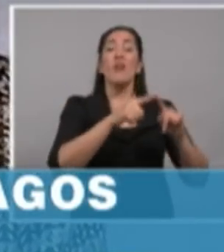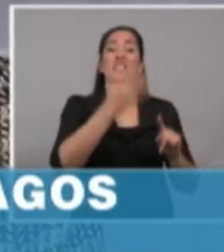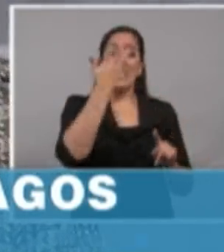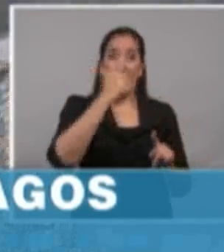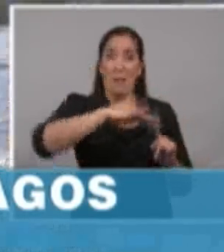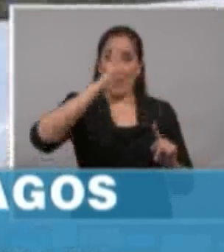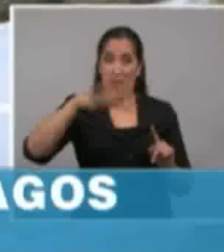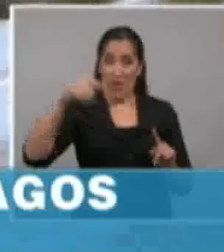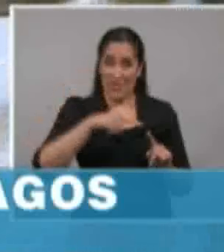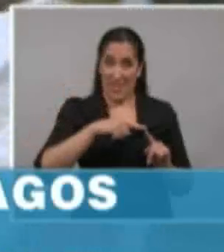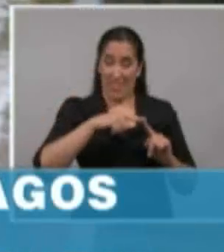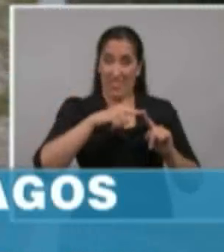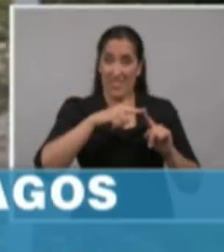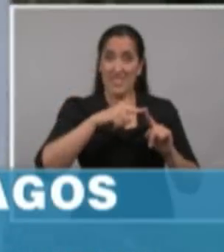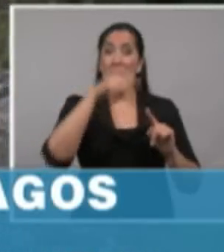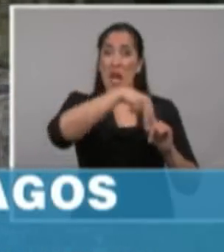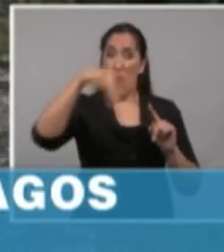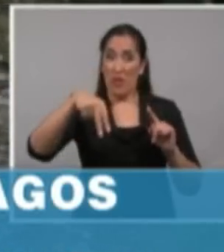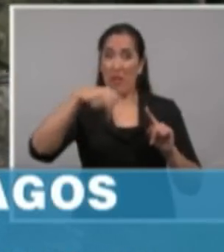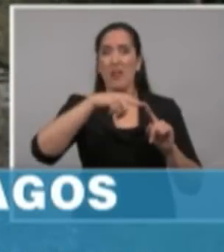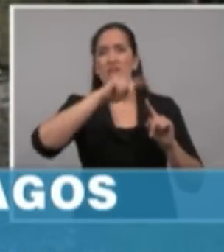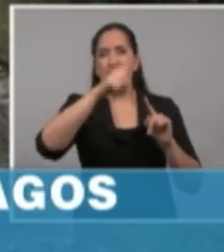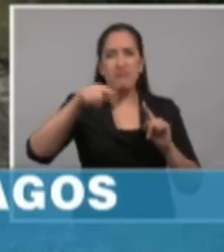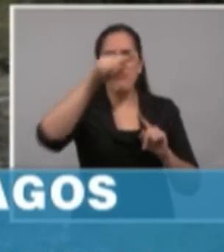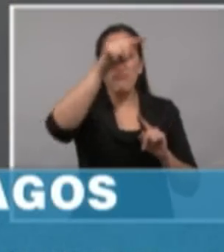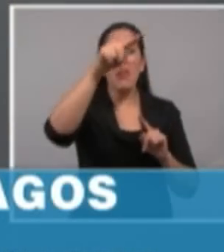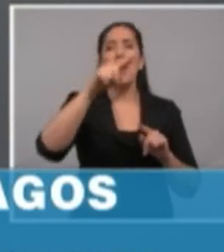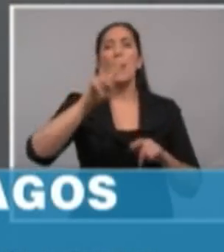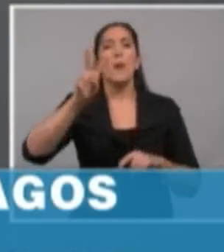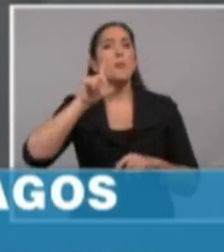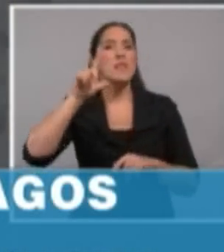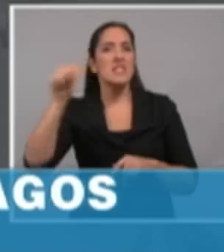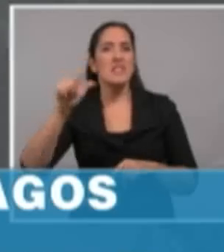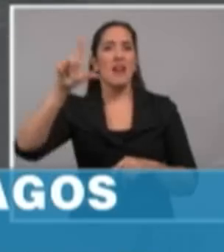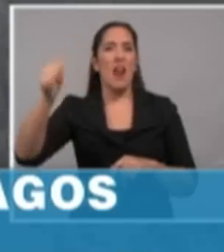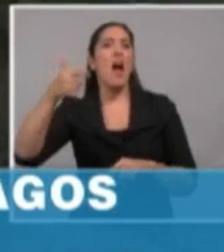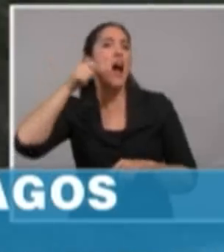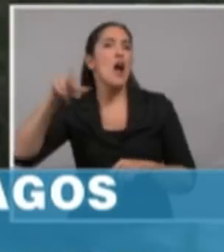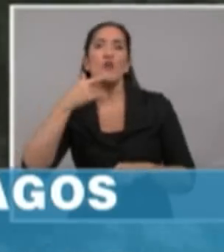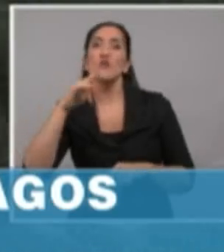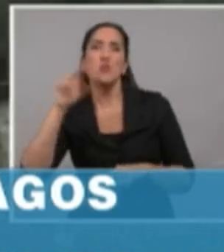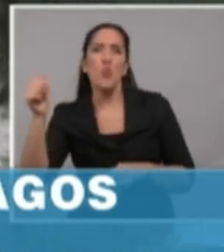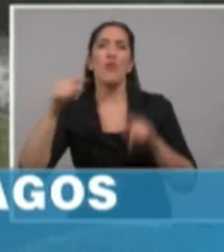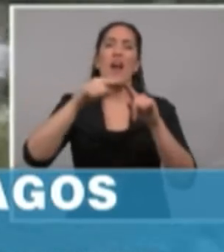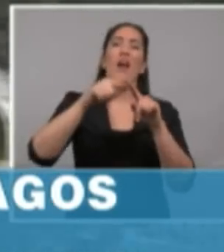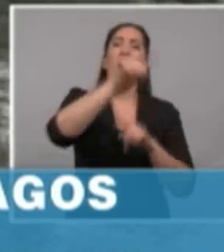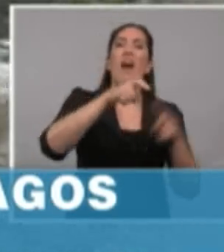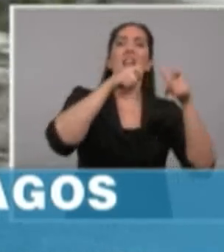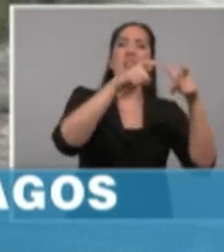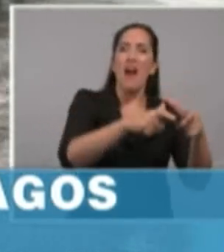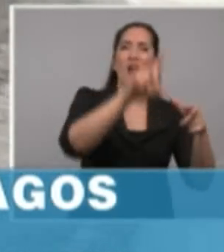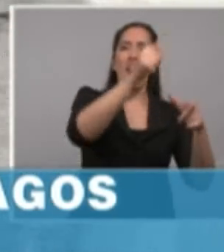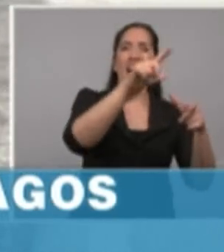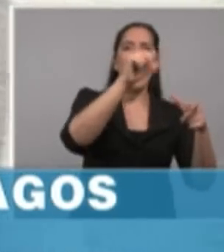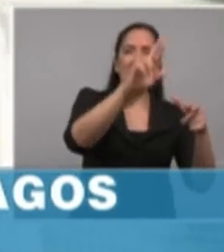los Andes en Neuquén a Villa La Angostura, uniendo el lago Lácar y el lago